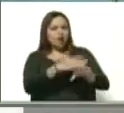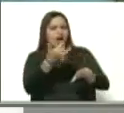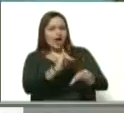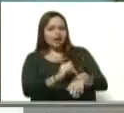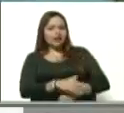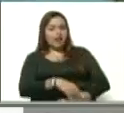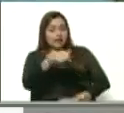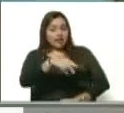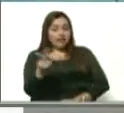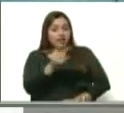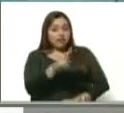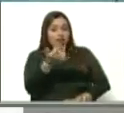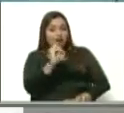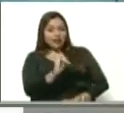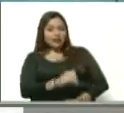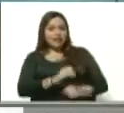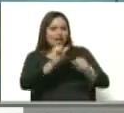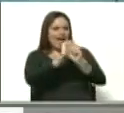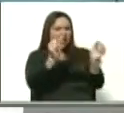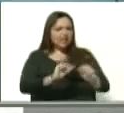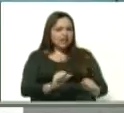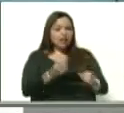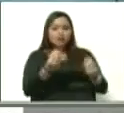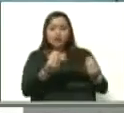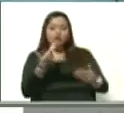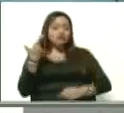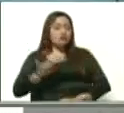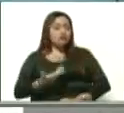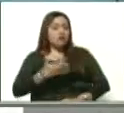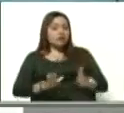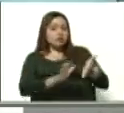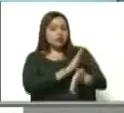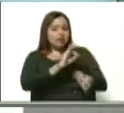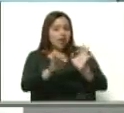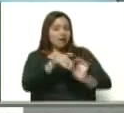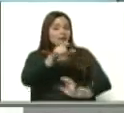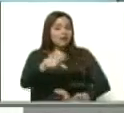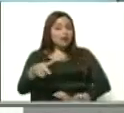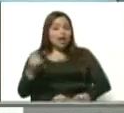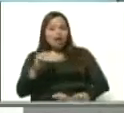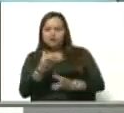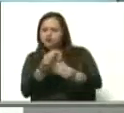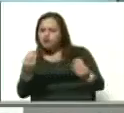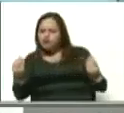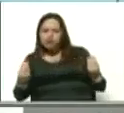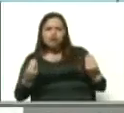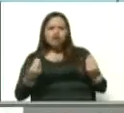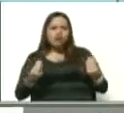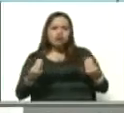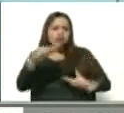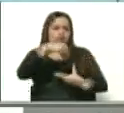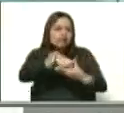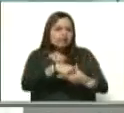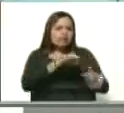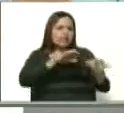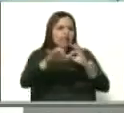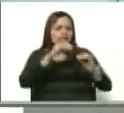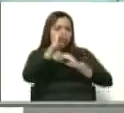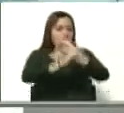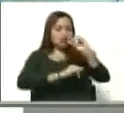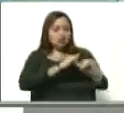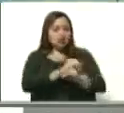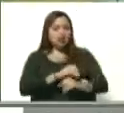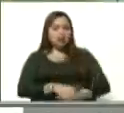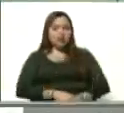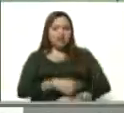aquí en Venezuela, vamos a tener a artistas muy importantes o a personas que tienen mucha incidencia en el tema del teatro a nivel internacional. Nos